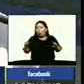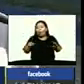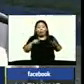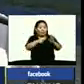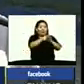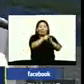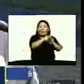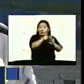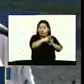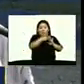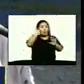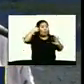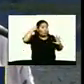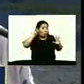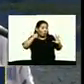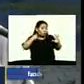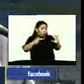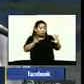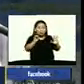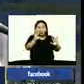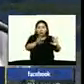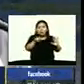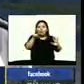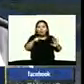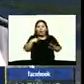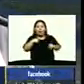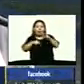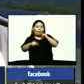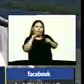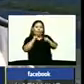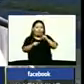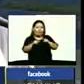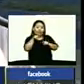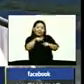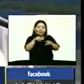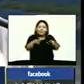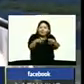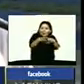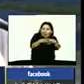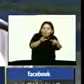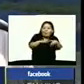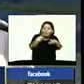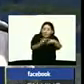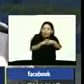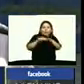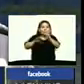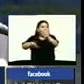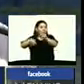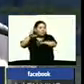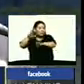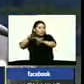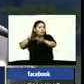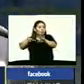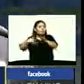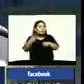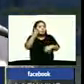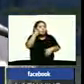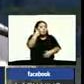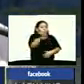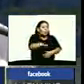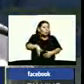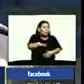sujeto, según información que tenemos, es palabrero de esta estructura, la pandilla 18, de la zona,